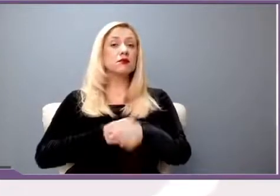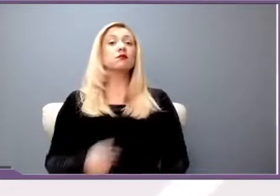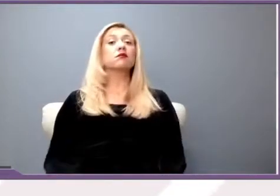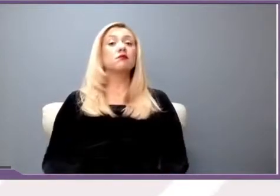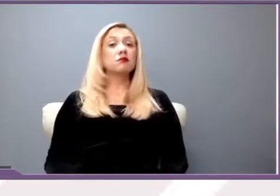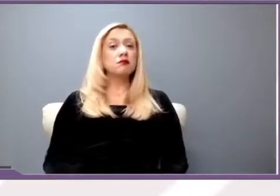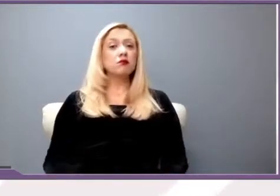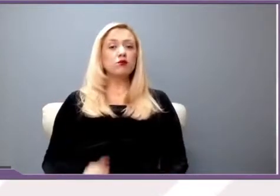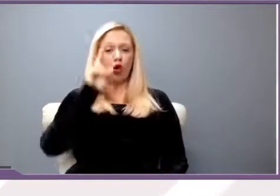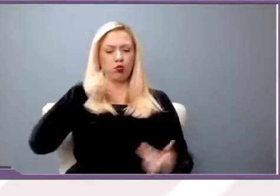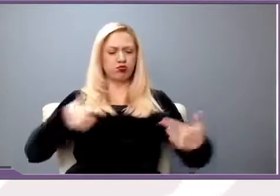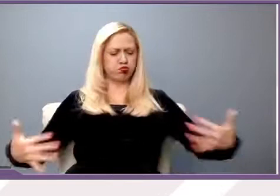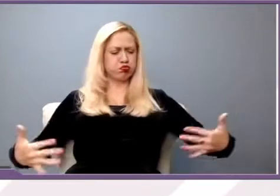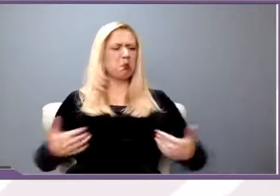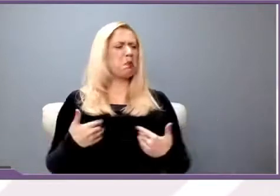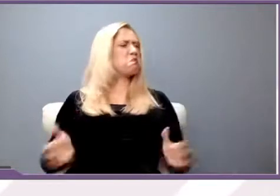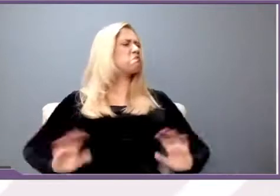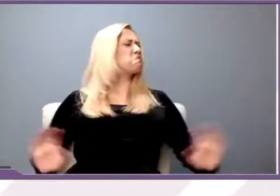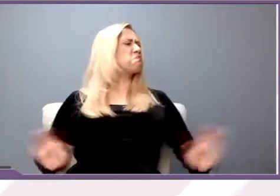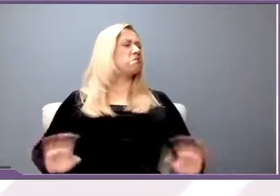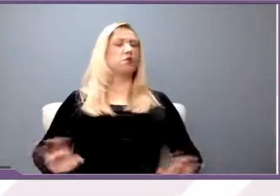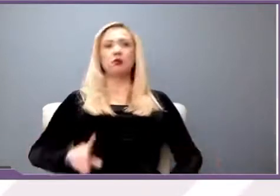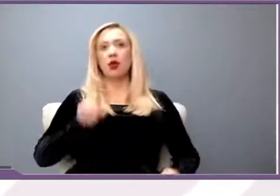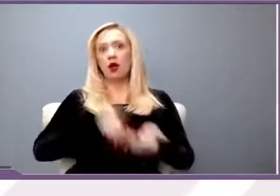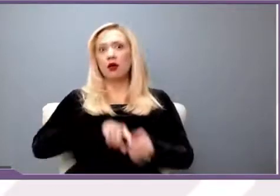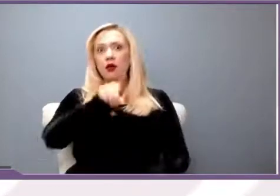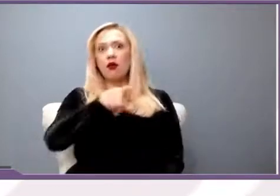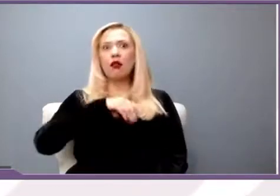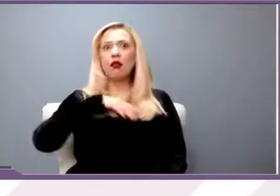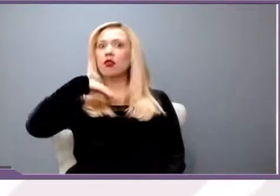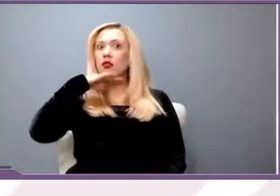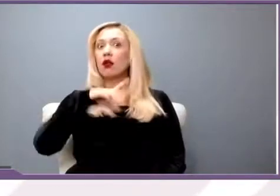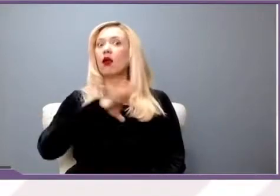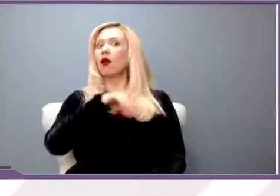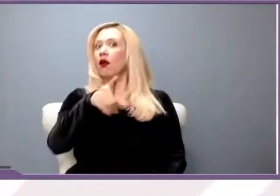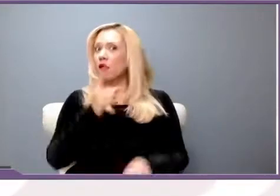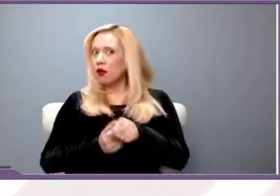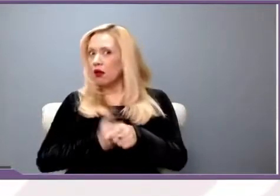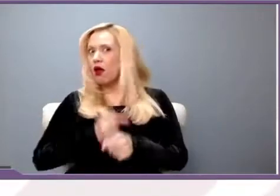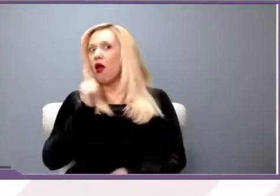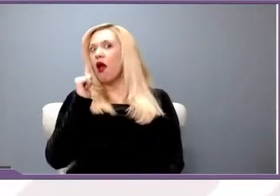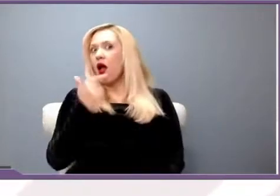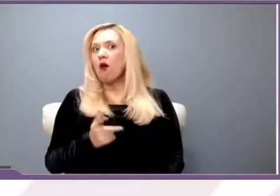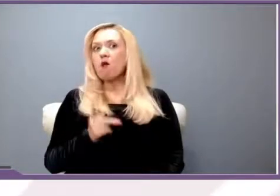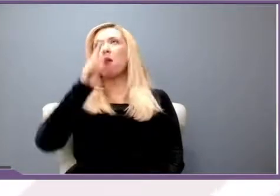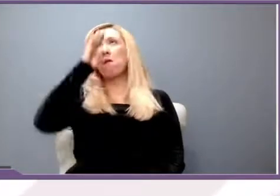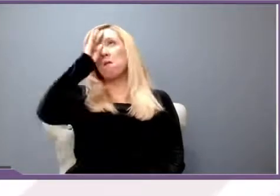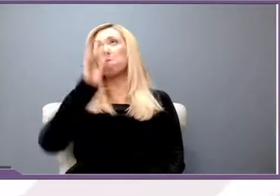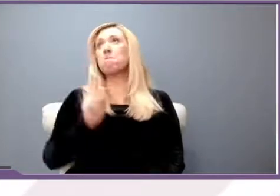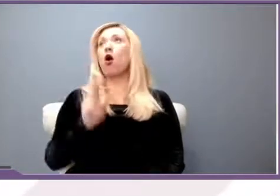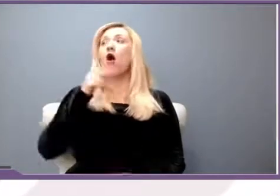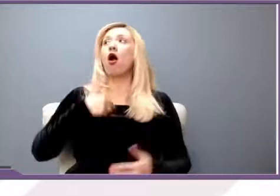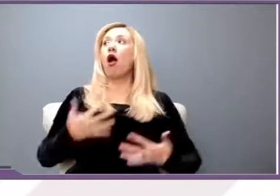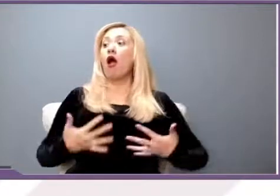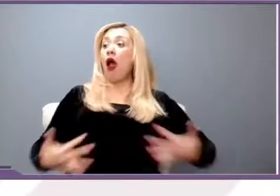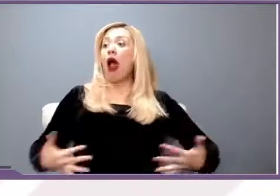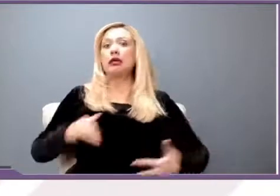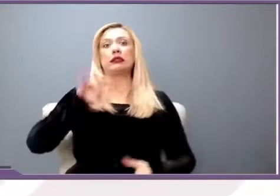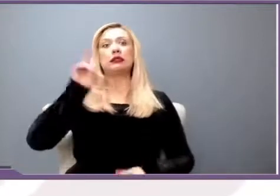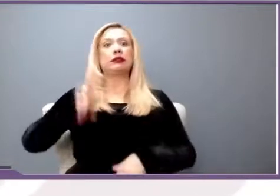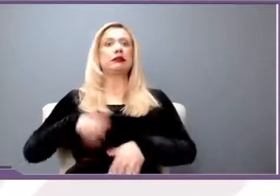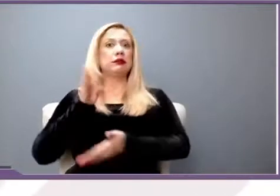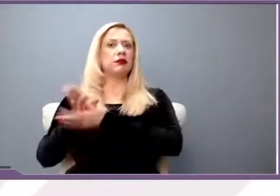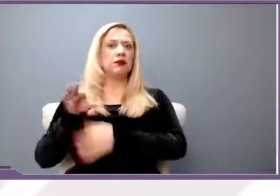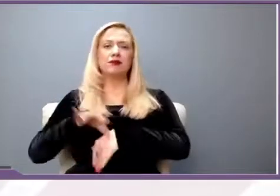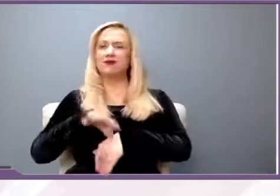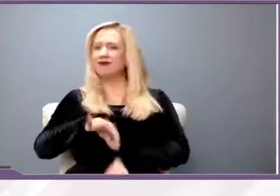nos interesa a todas. Claro que a las personas gordas tomamos la voz porque queremos vivir con dignidad, queremos ser personas que tengan derechos, ejercer